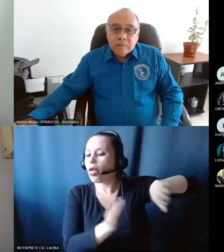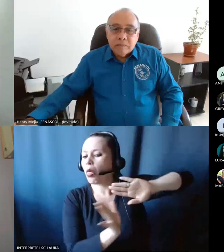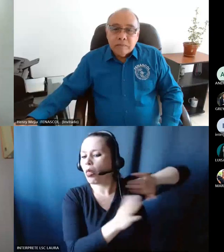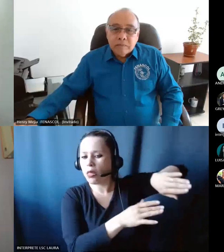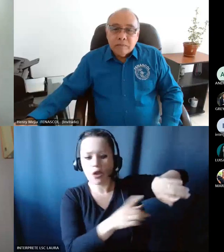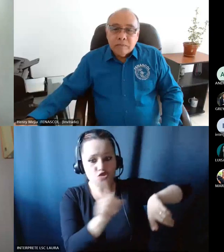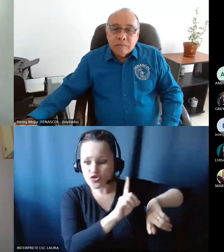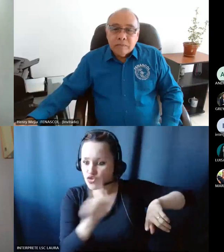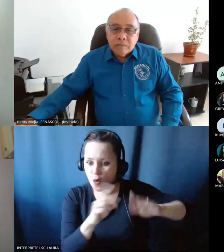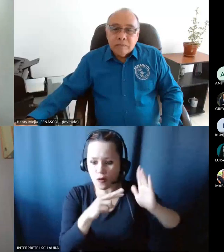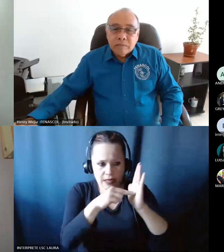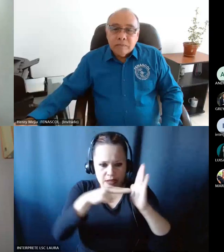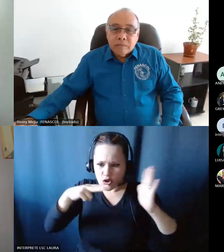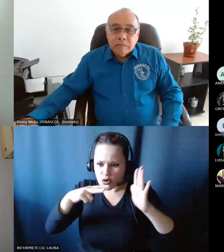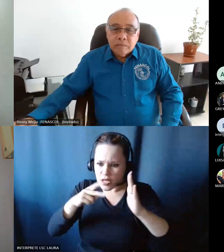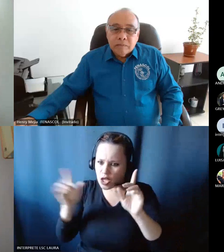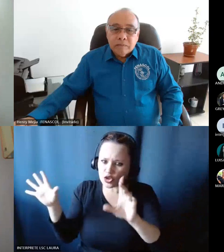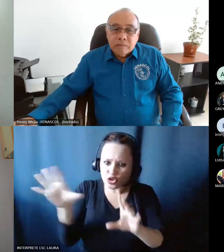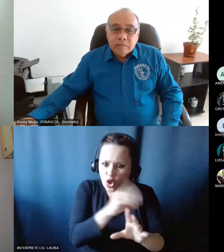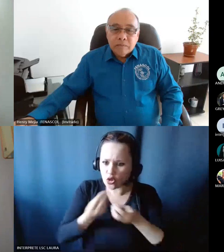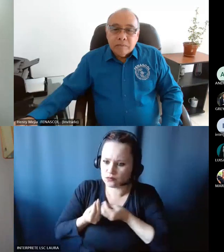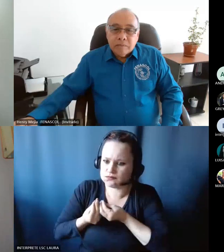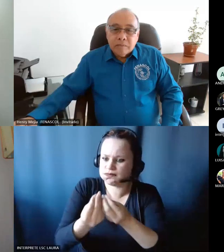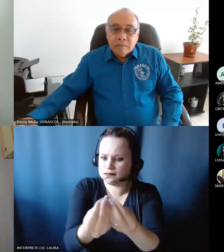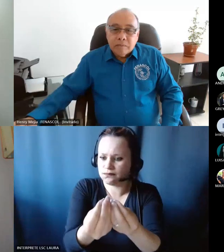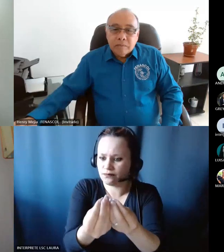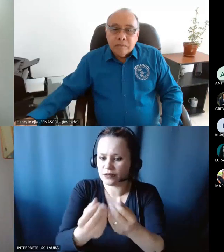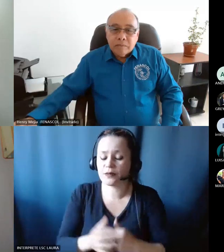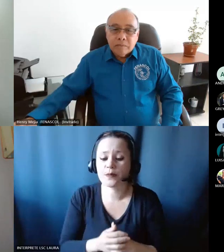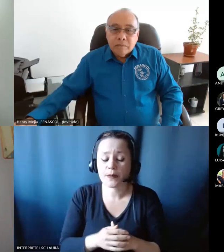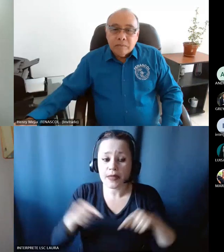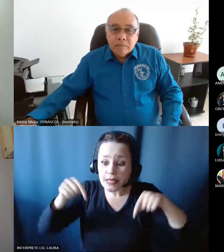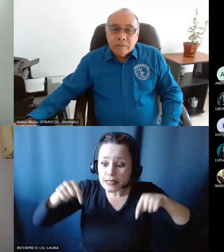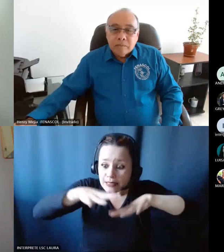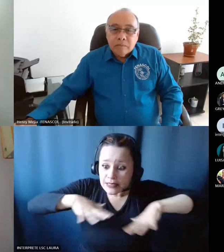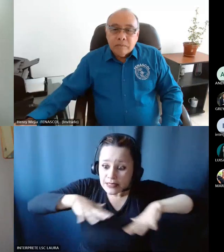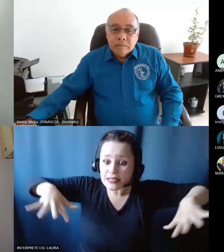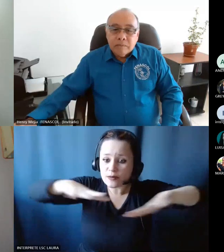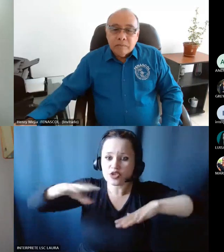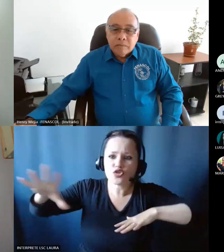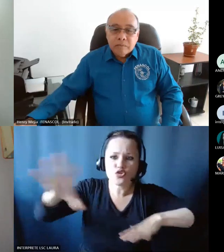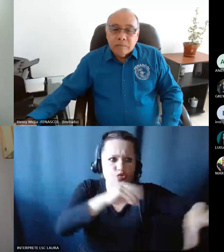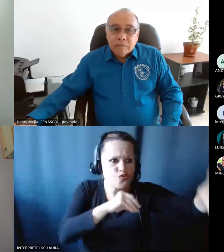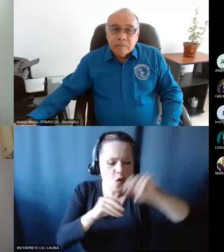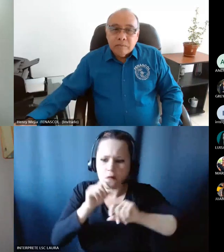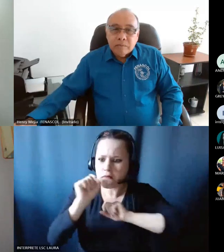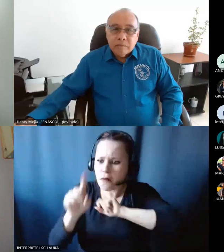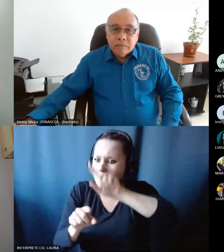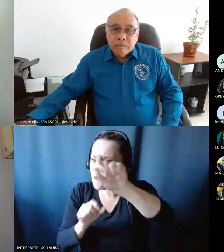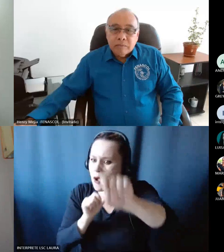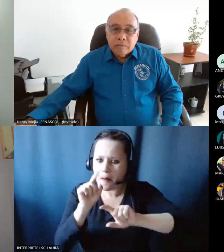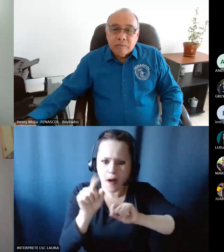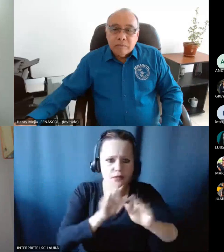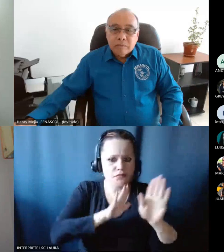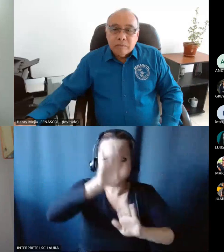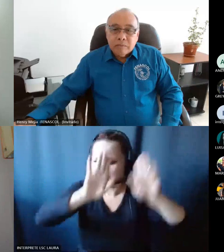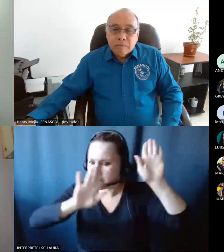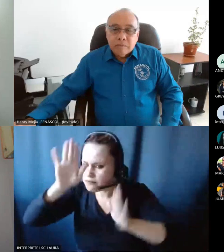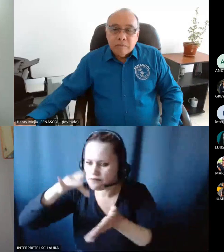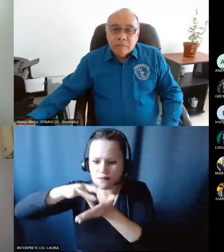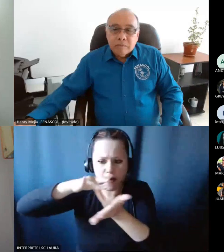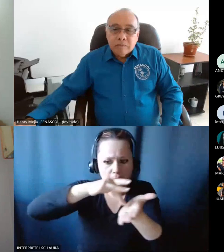para ir todos juntos este espacio es una conversación para todos los que quieran preguntar para todos los que quieran participar